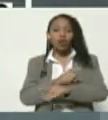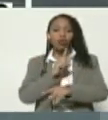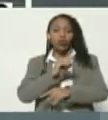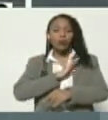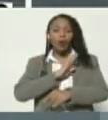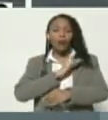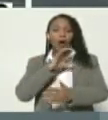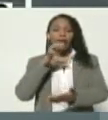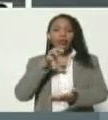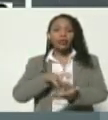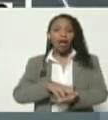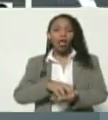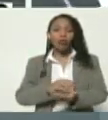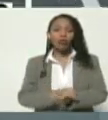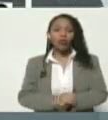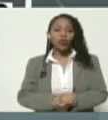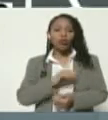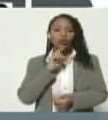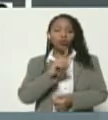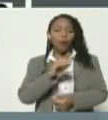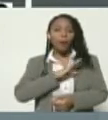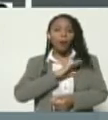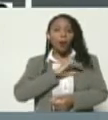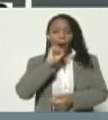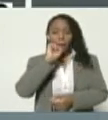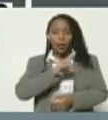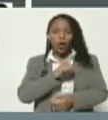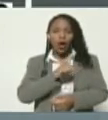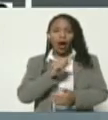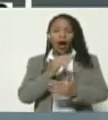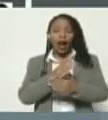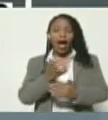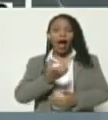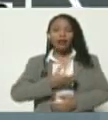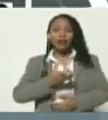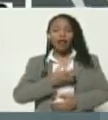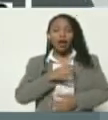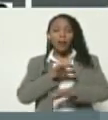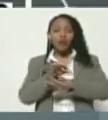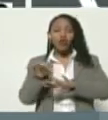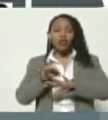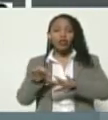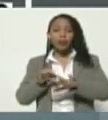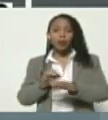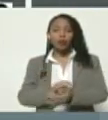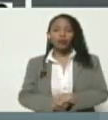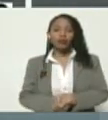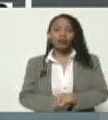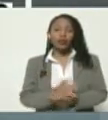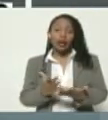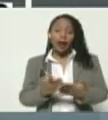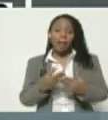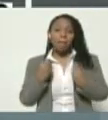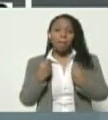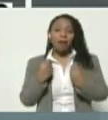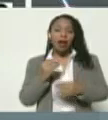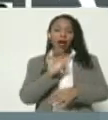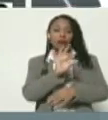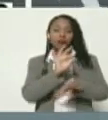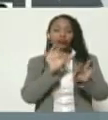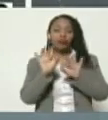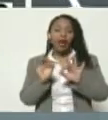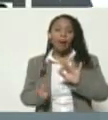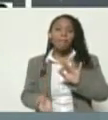estado, su candidato o candidata a la alcaldía de su municipio, y para elegir, muy